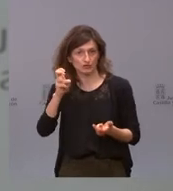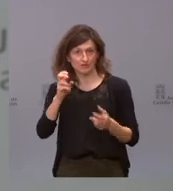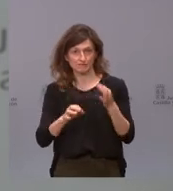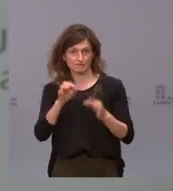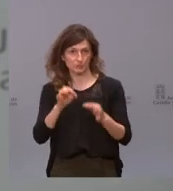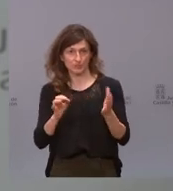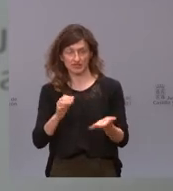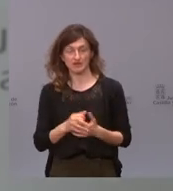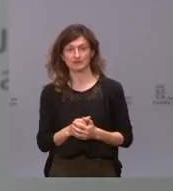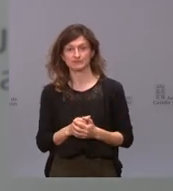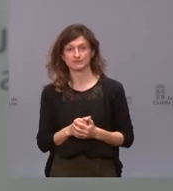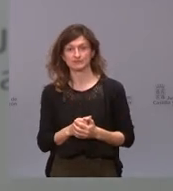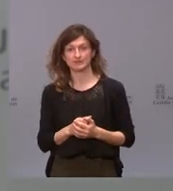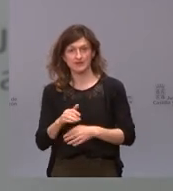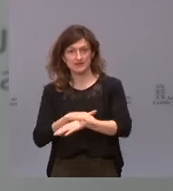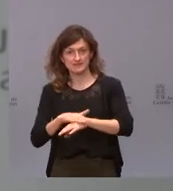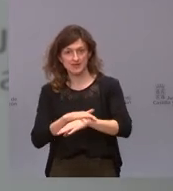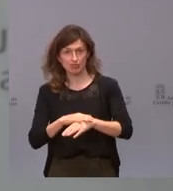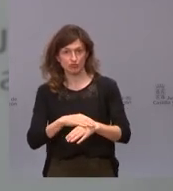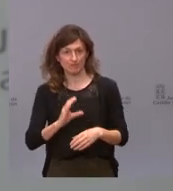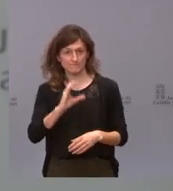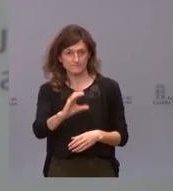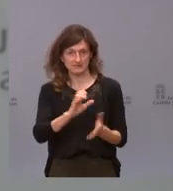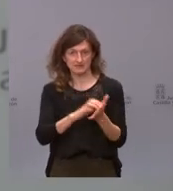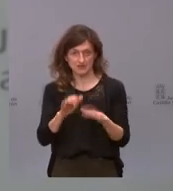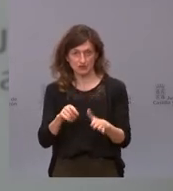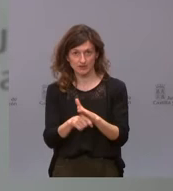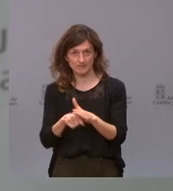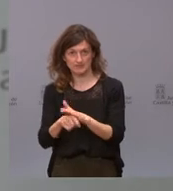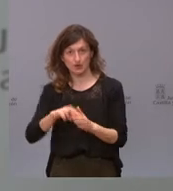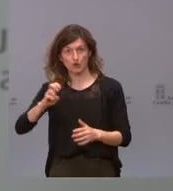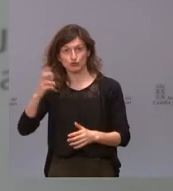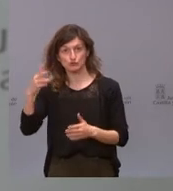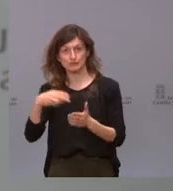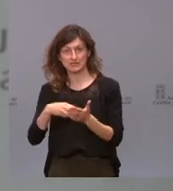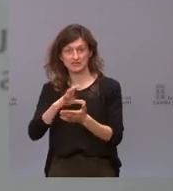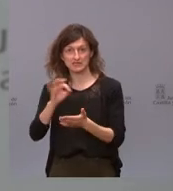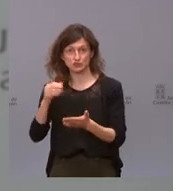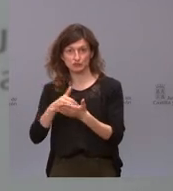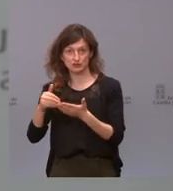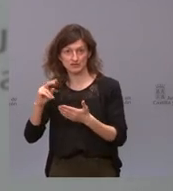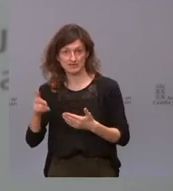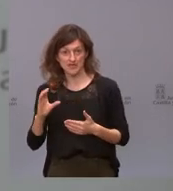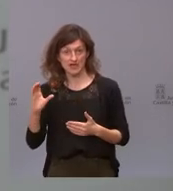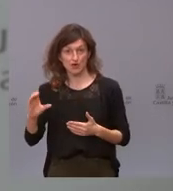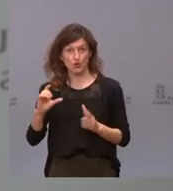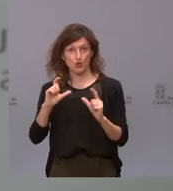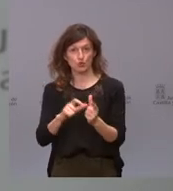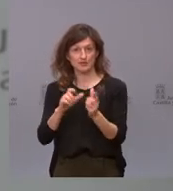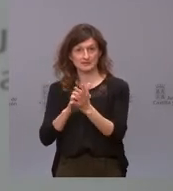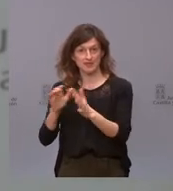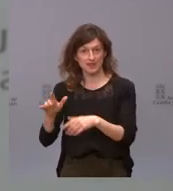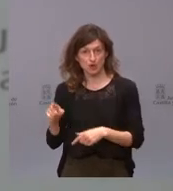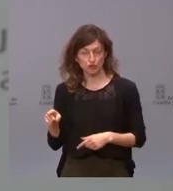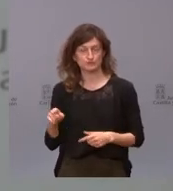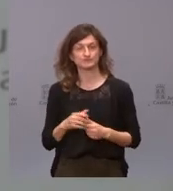que el estado invierta en castilla y león' y otros 2.500 millones de euros que desde la junta de castilla y léon